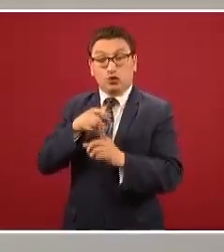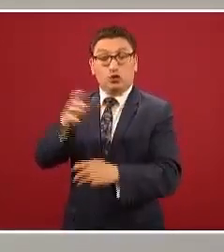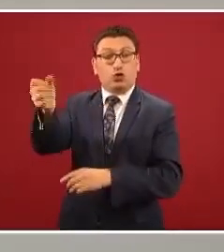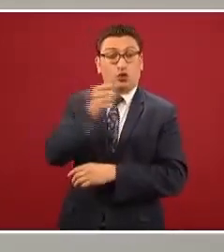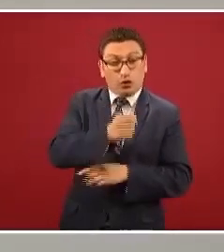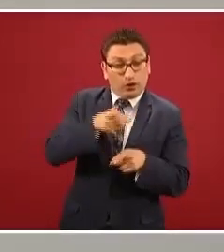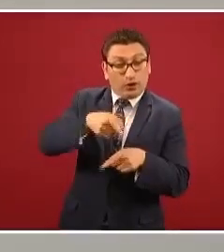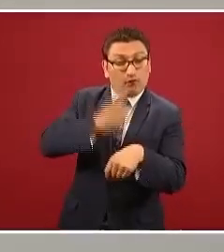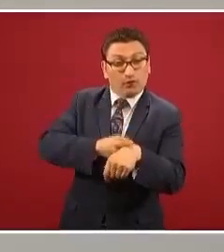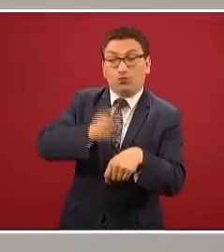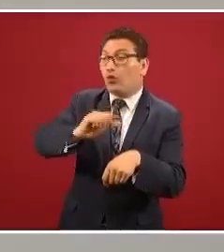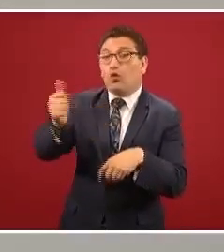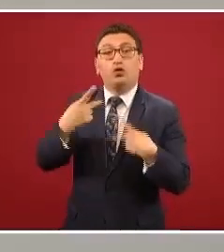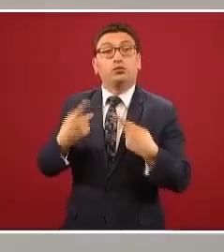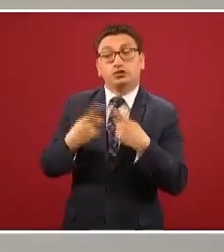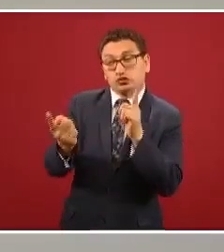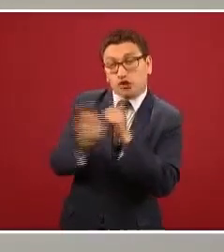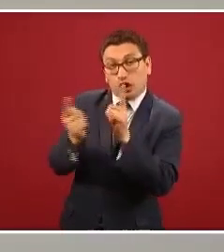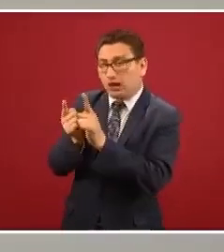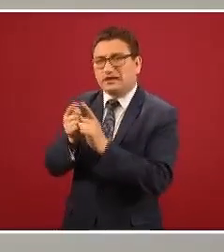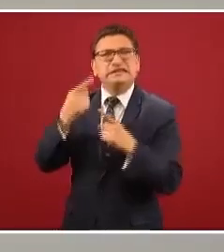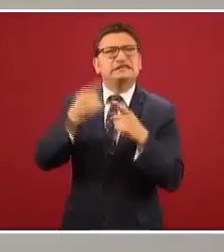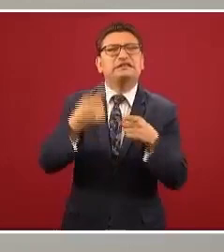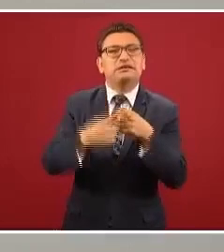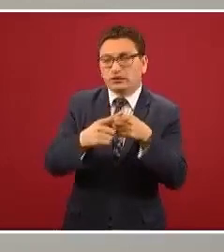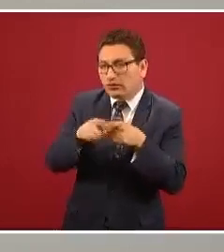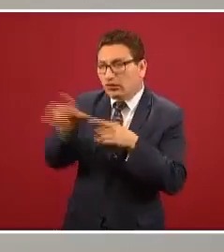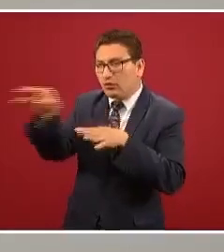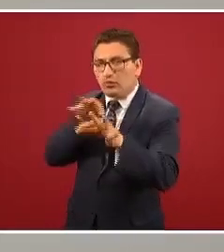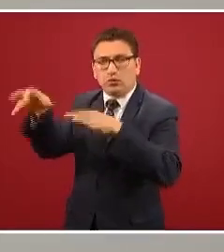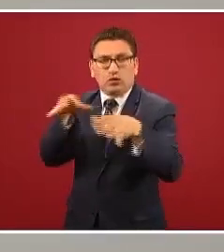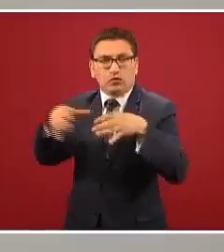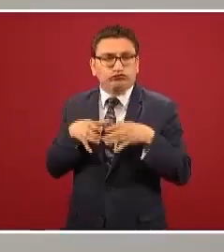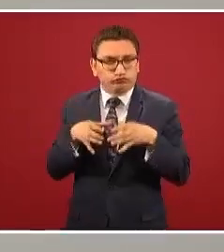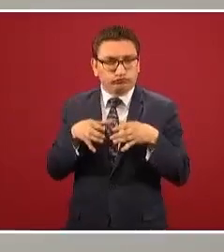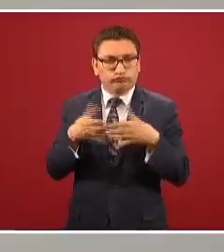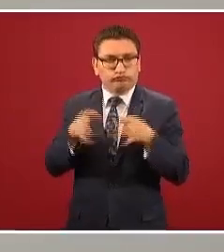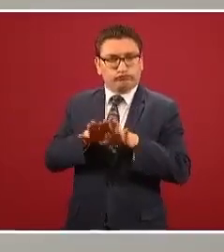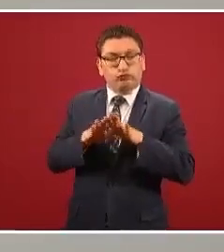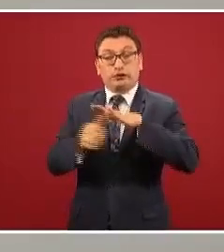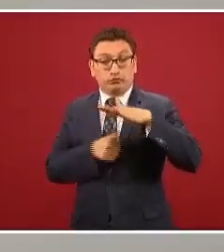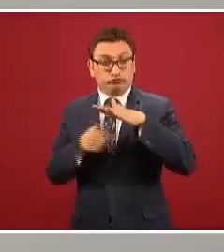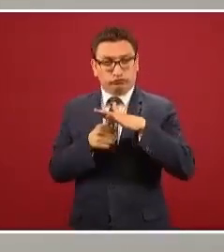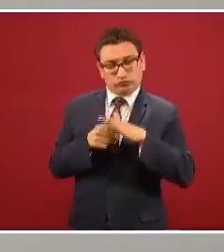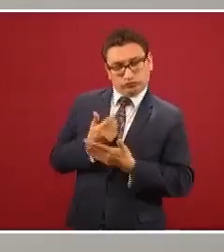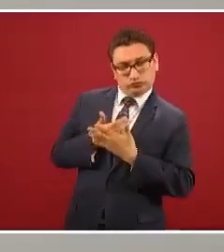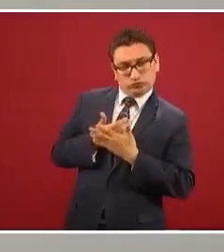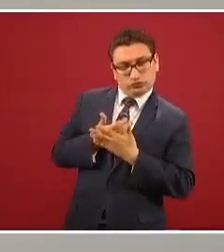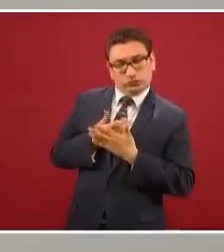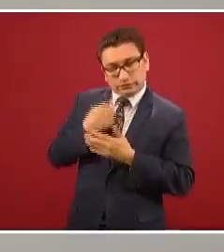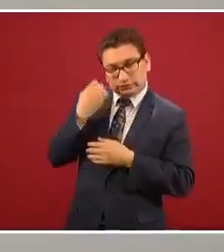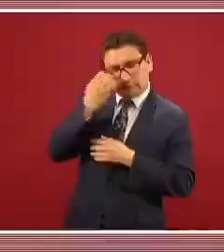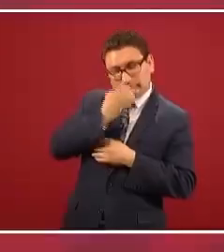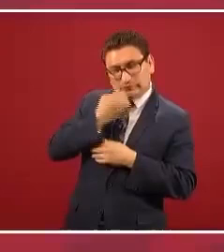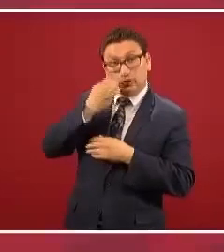están desarrollando, los va a limitar porque los va a mantener en aislamiento preventivo y ya no van a transmitir